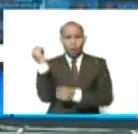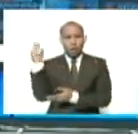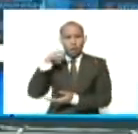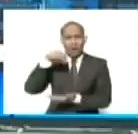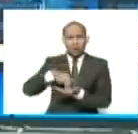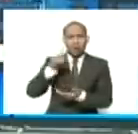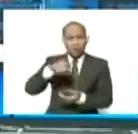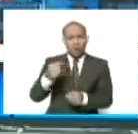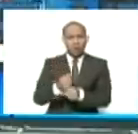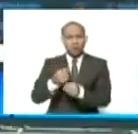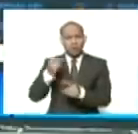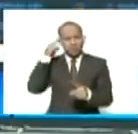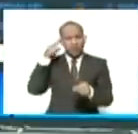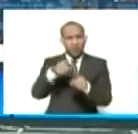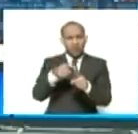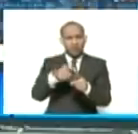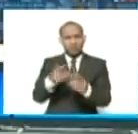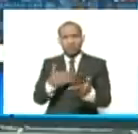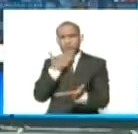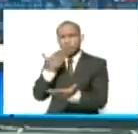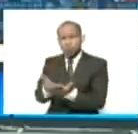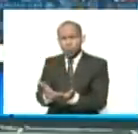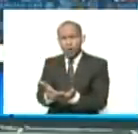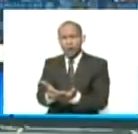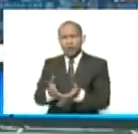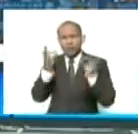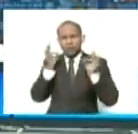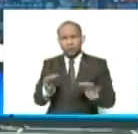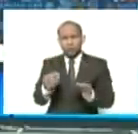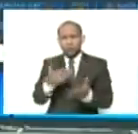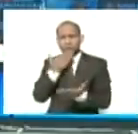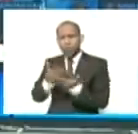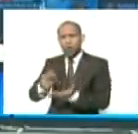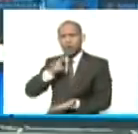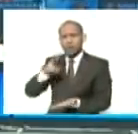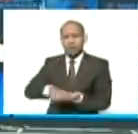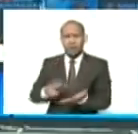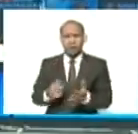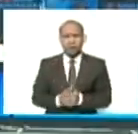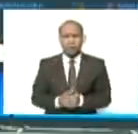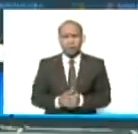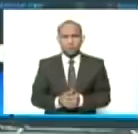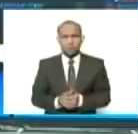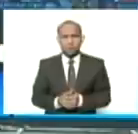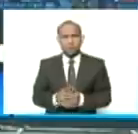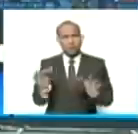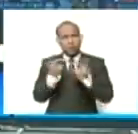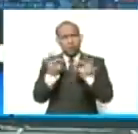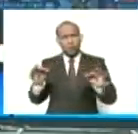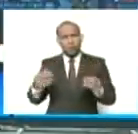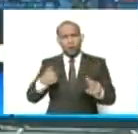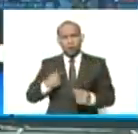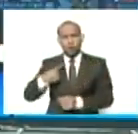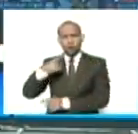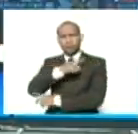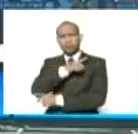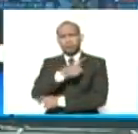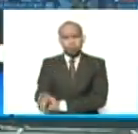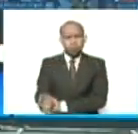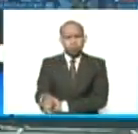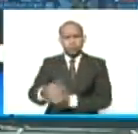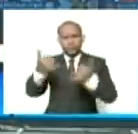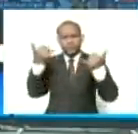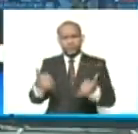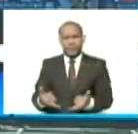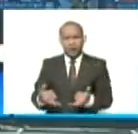surjan alternativas, propuestas concretas, propuestas reales. Y mientras tanto, he dado la orden de discutir